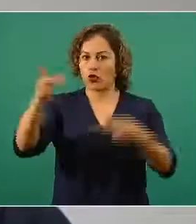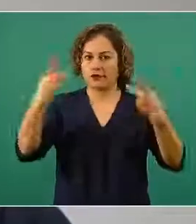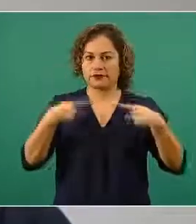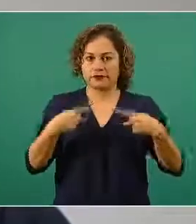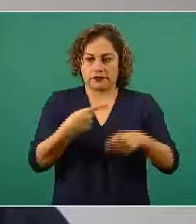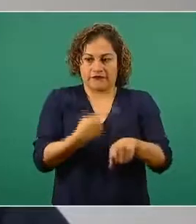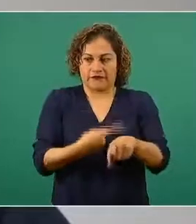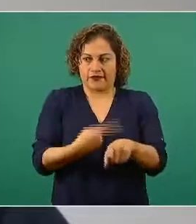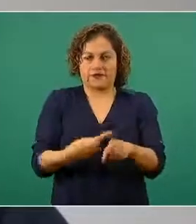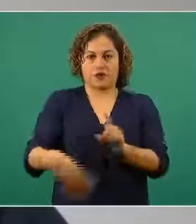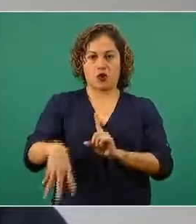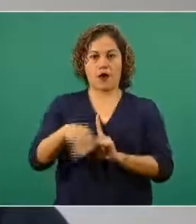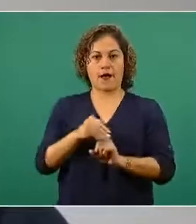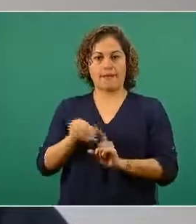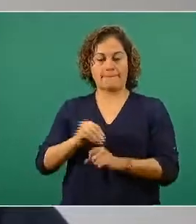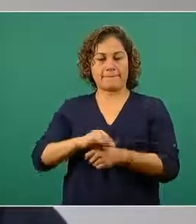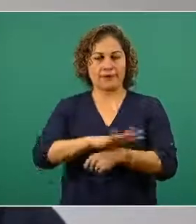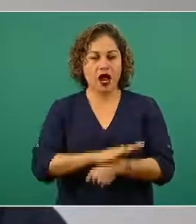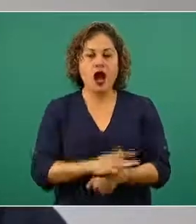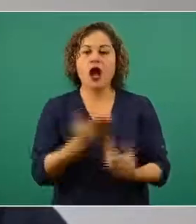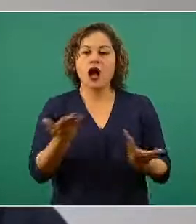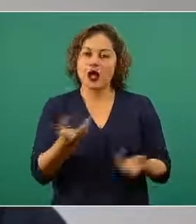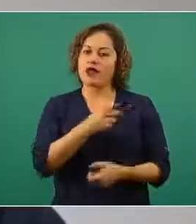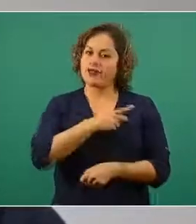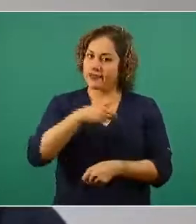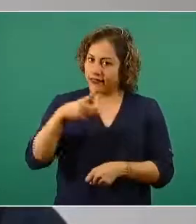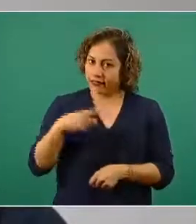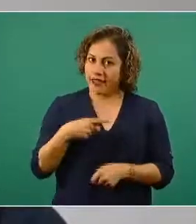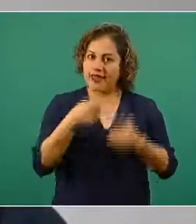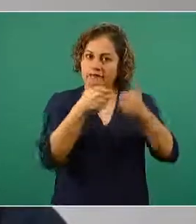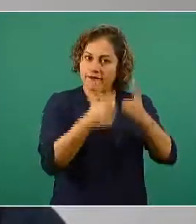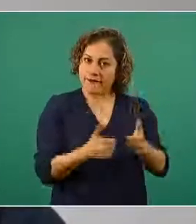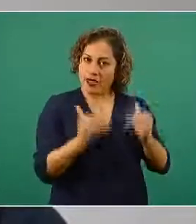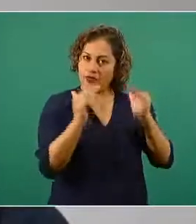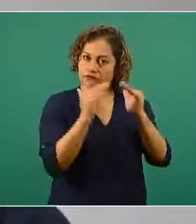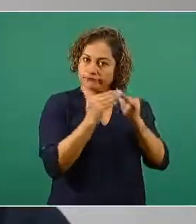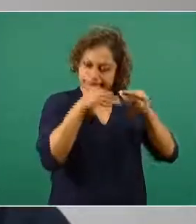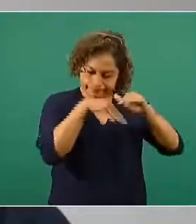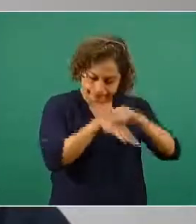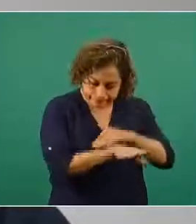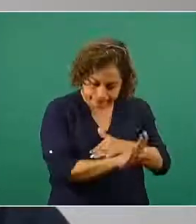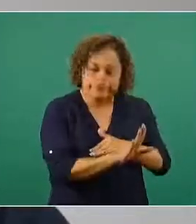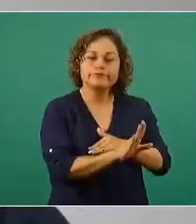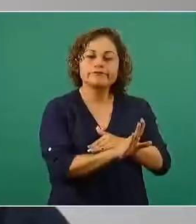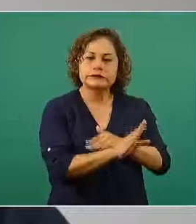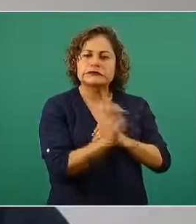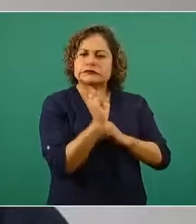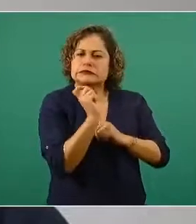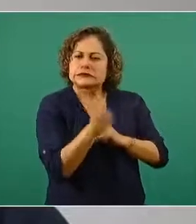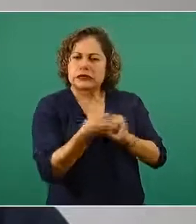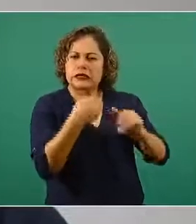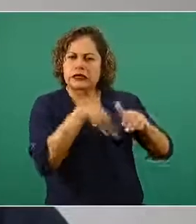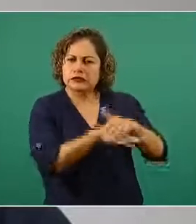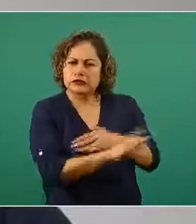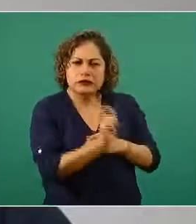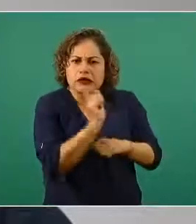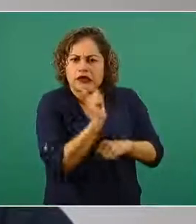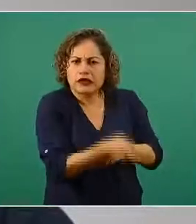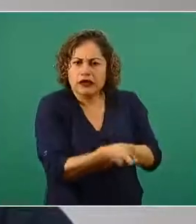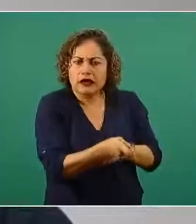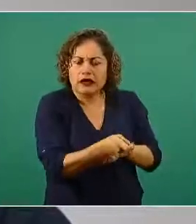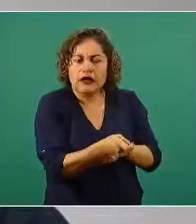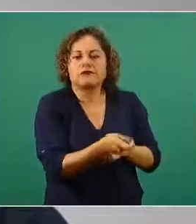padeciendo de COVID-19. El autorresguardo, si bien es cierto, tiene un objetivo epidemiológico para